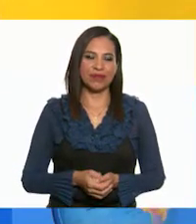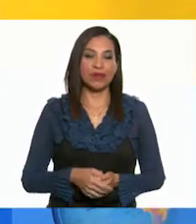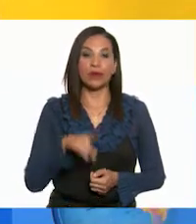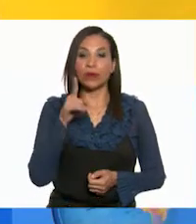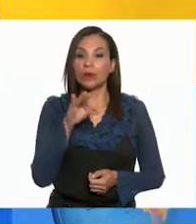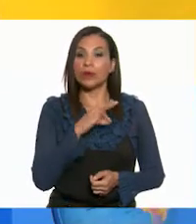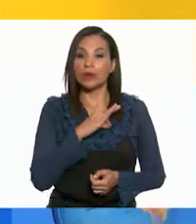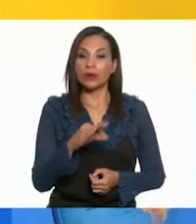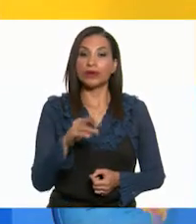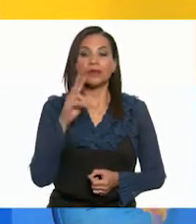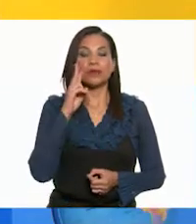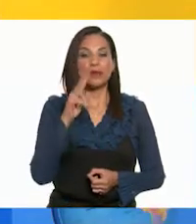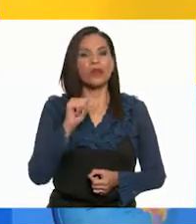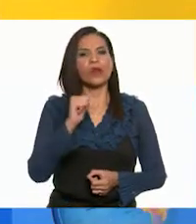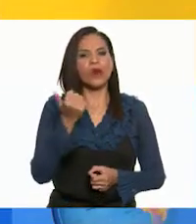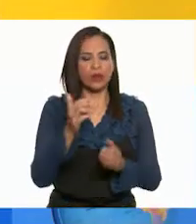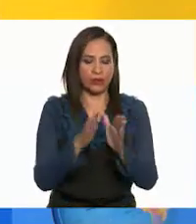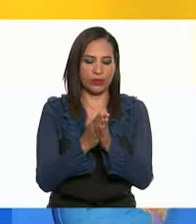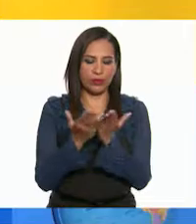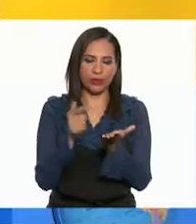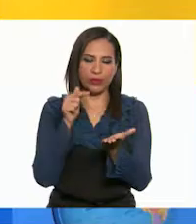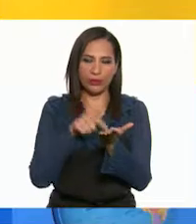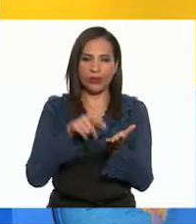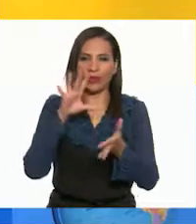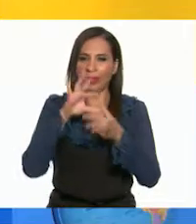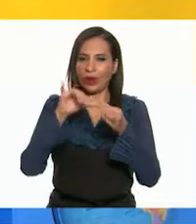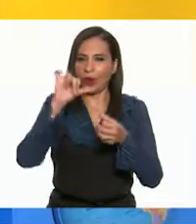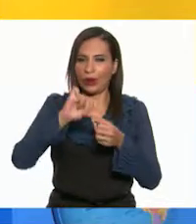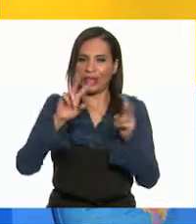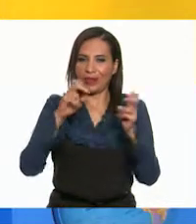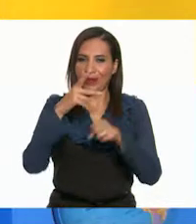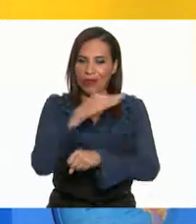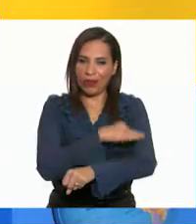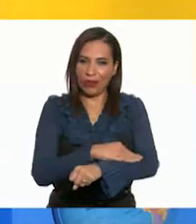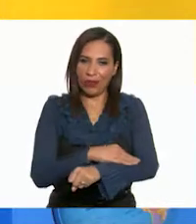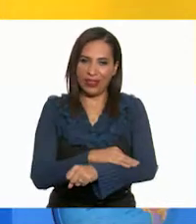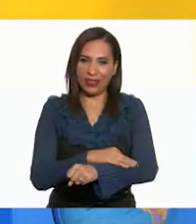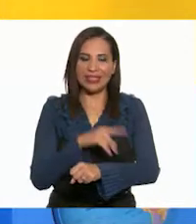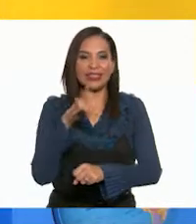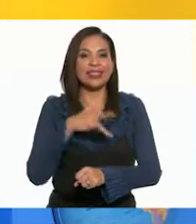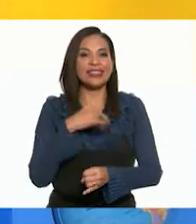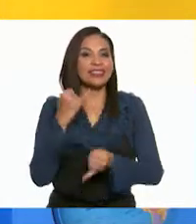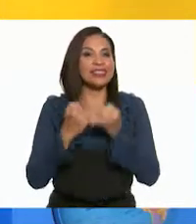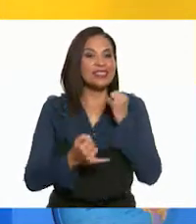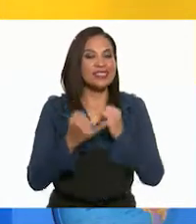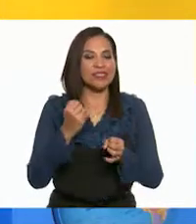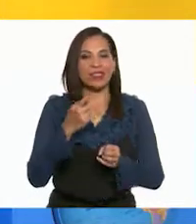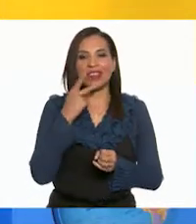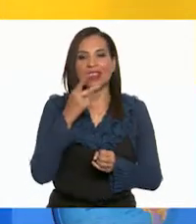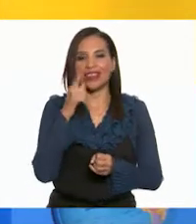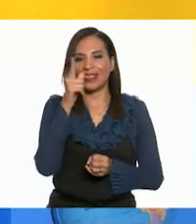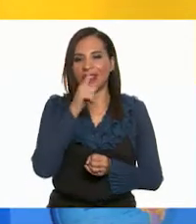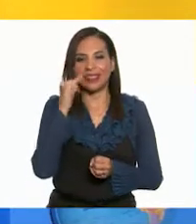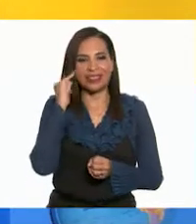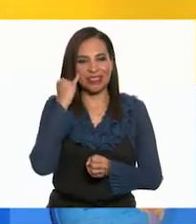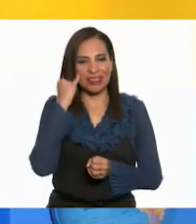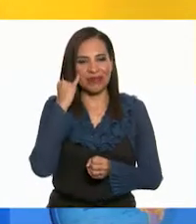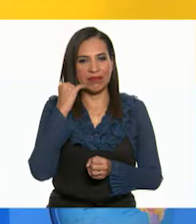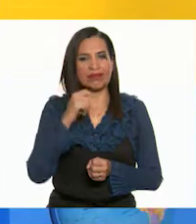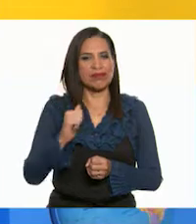Si te es posible, consulta otros libros y comenta el tema de hoy con tu familia. Si tienes la fortuna de hablar una lengua